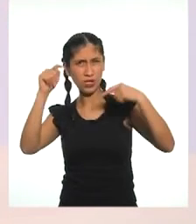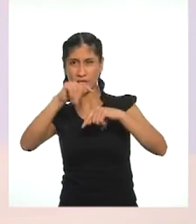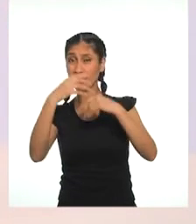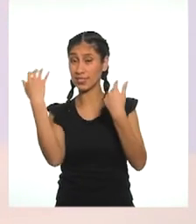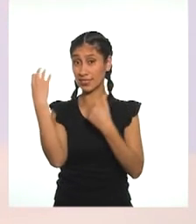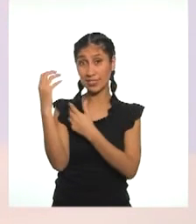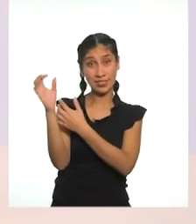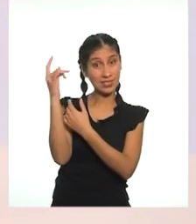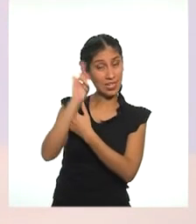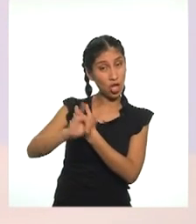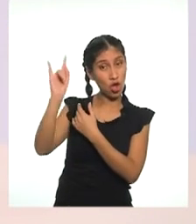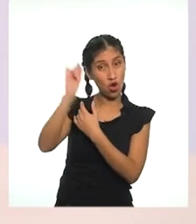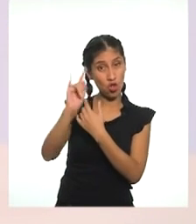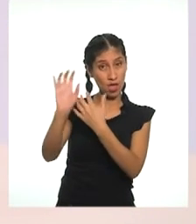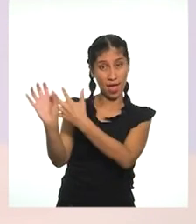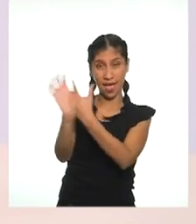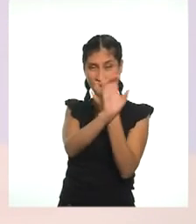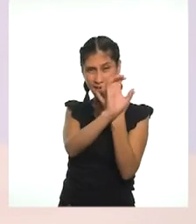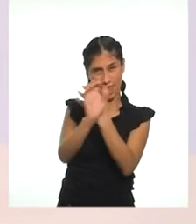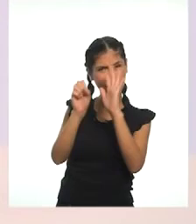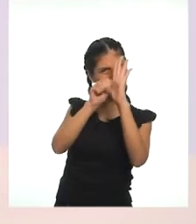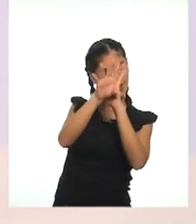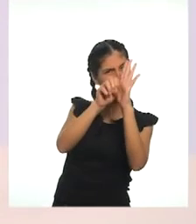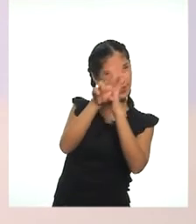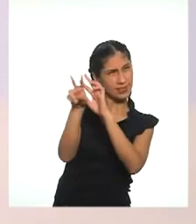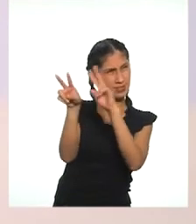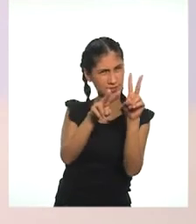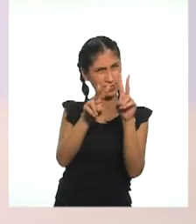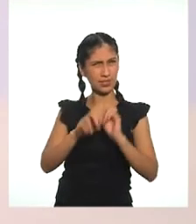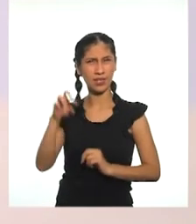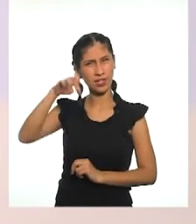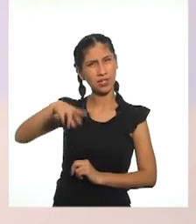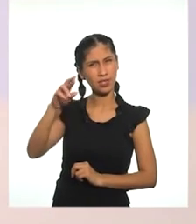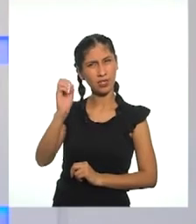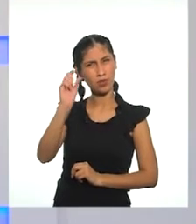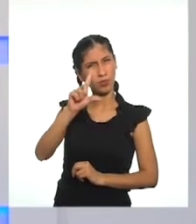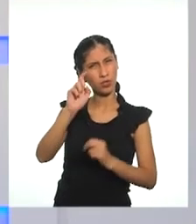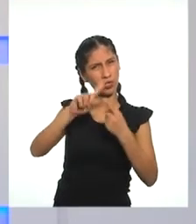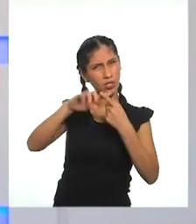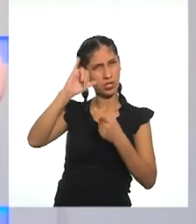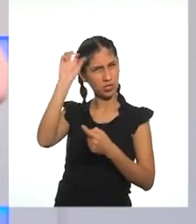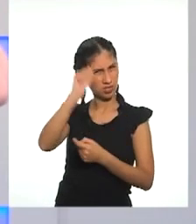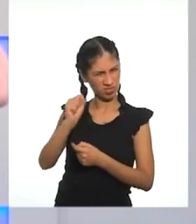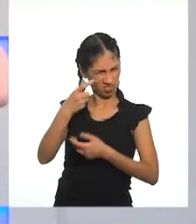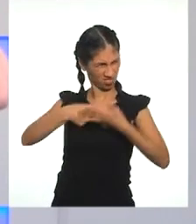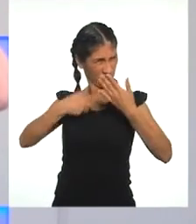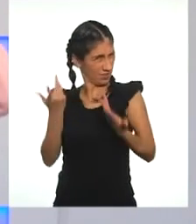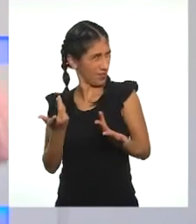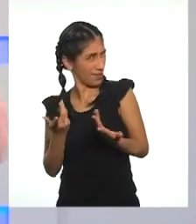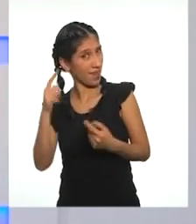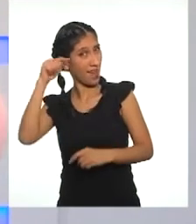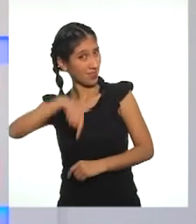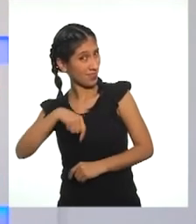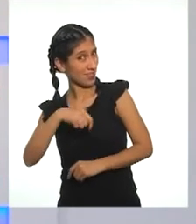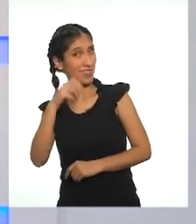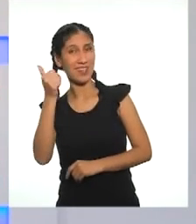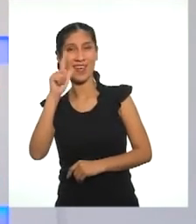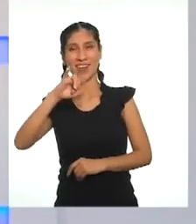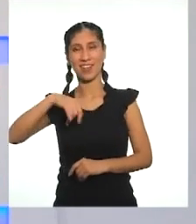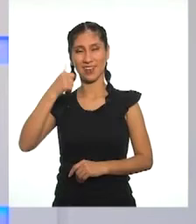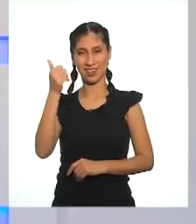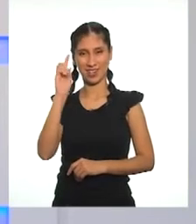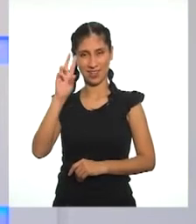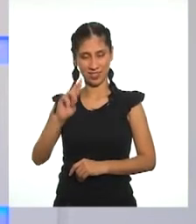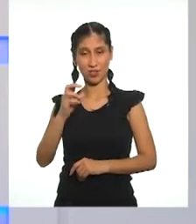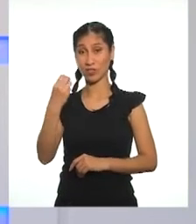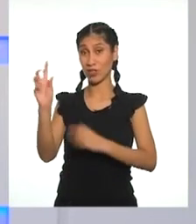el flash forward o prolepsis. ¿El qué? Aquí Alejandro reporta. Tenemos un enlace con un